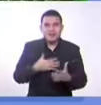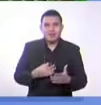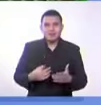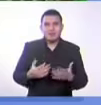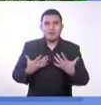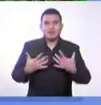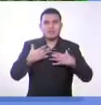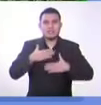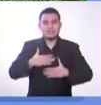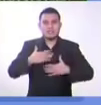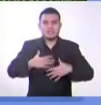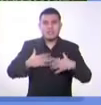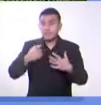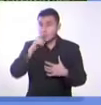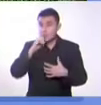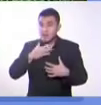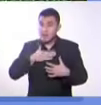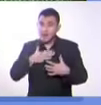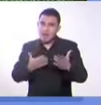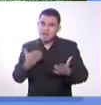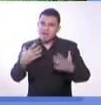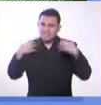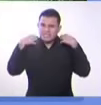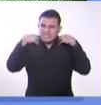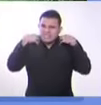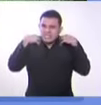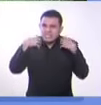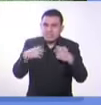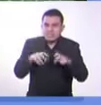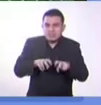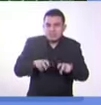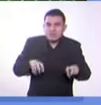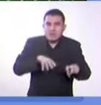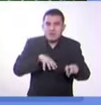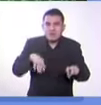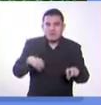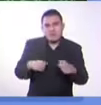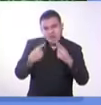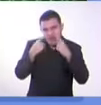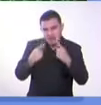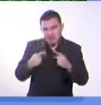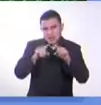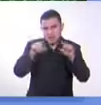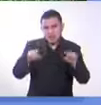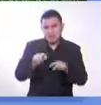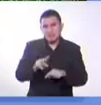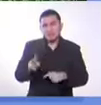muy estresado de trabajar y nos sentamos en familia a ver programas que nos dan